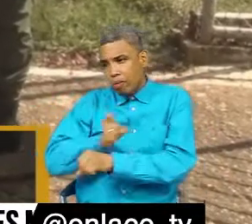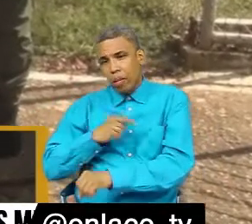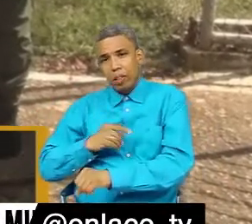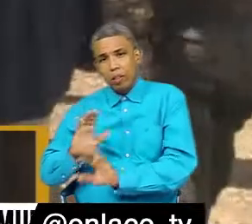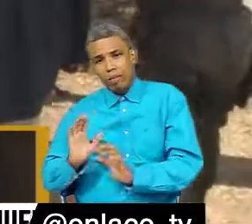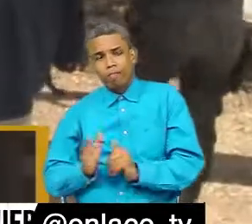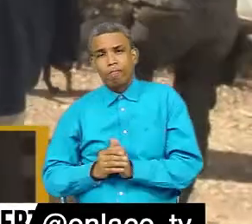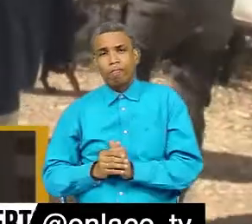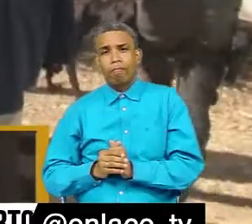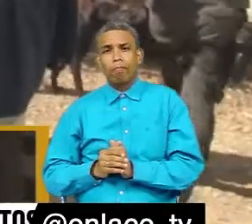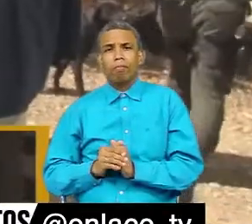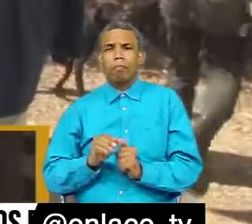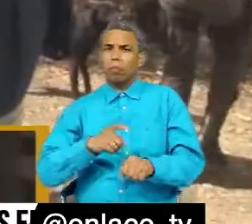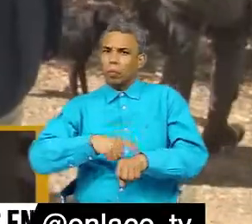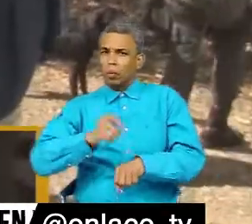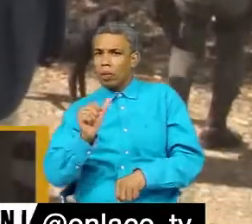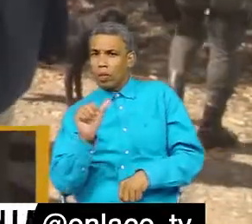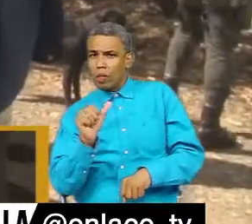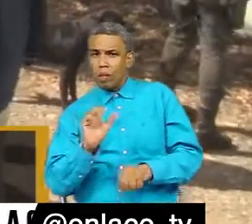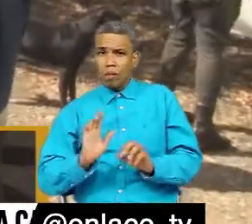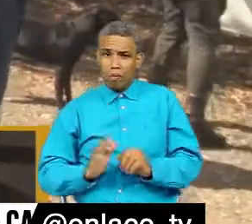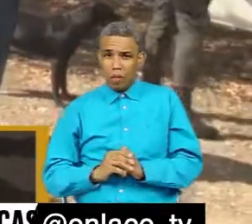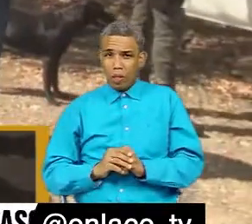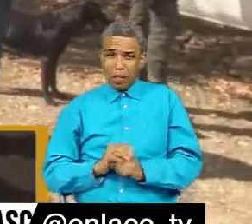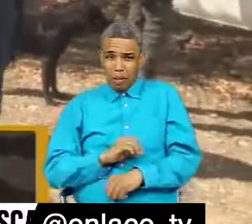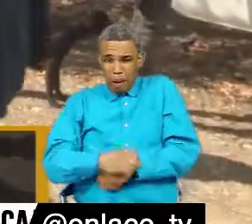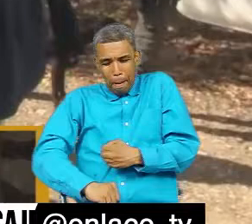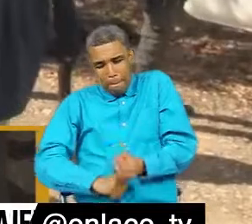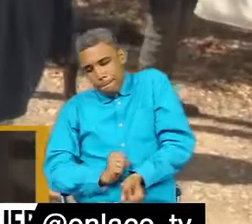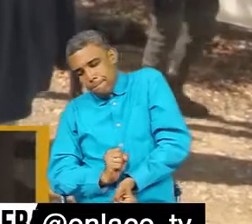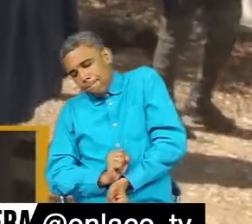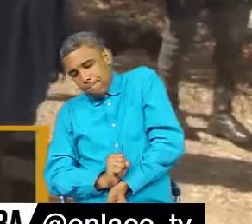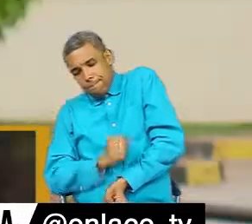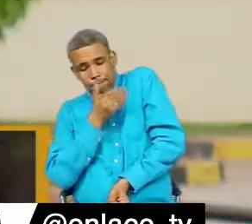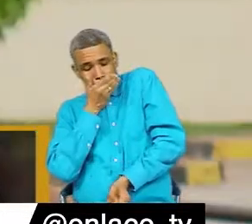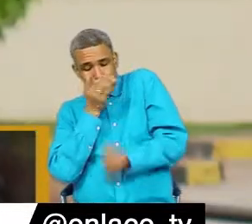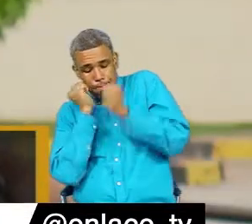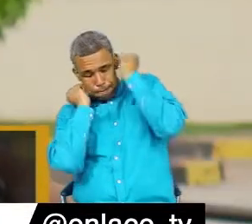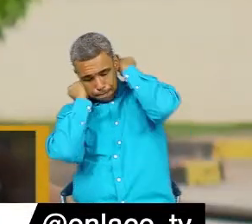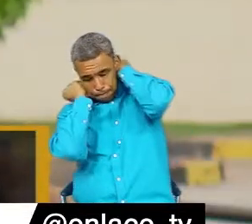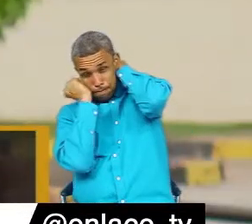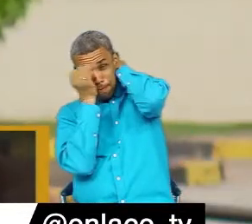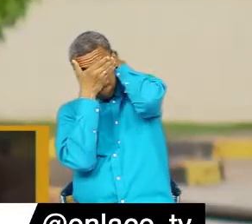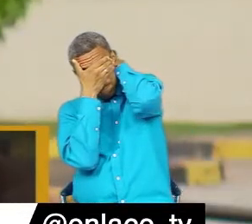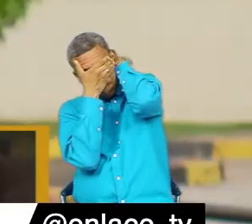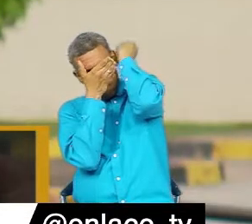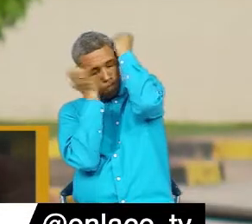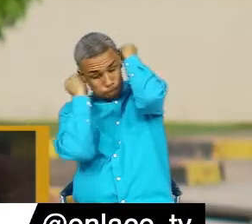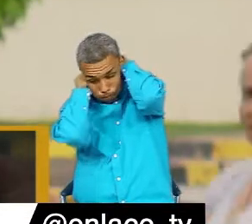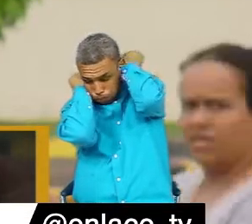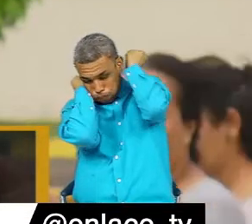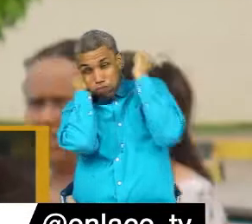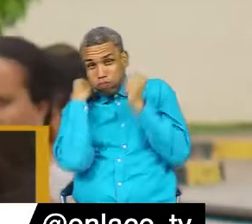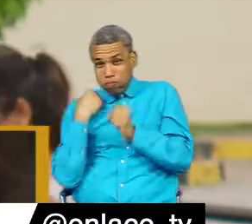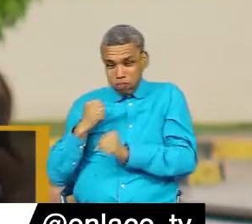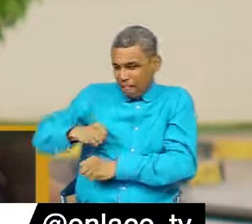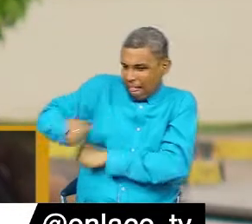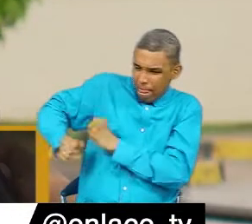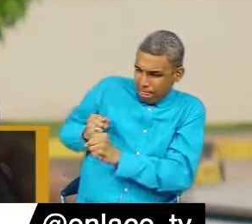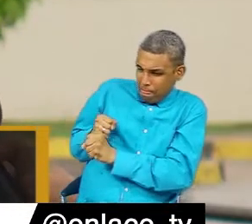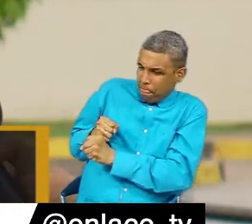cuando el hombre, arrojado por sus victimarios a la calle, fue auxiliado por vecinos. El joven trabajador de Nalco nos informa